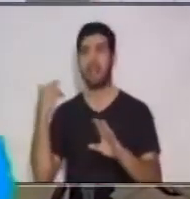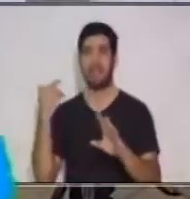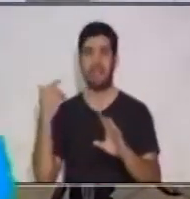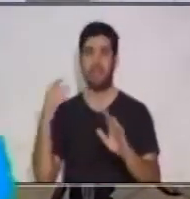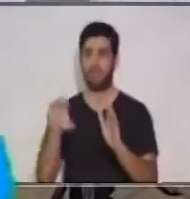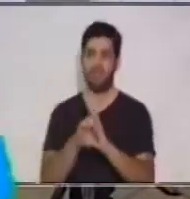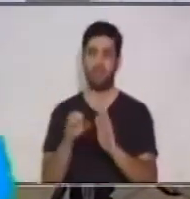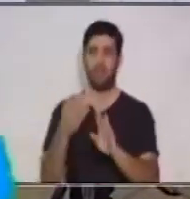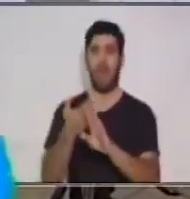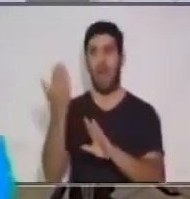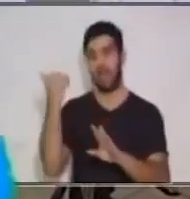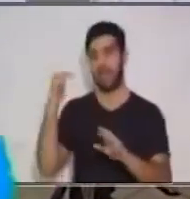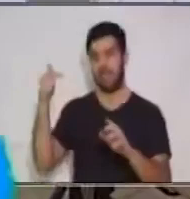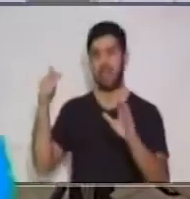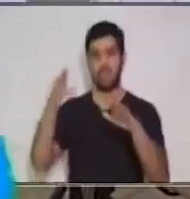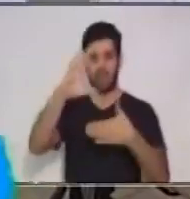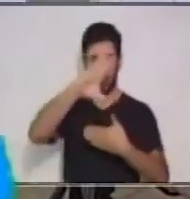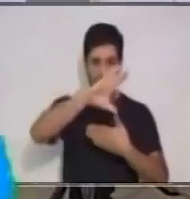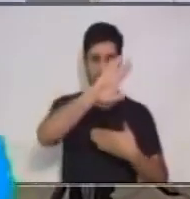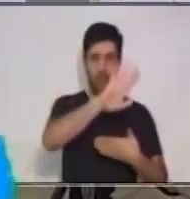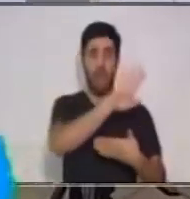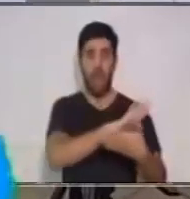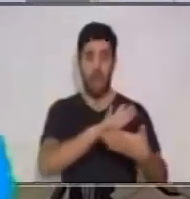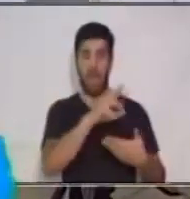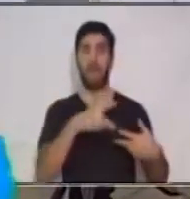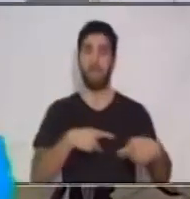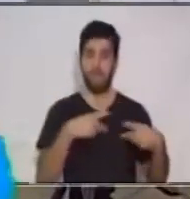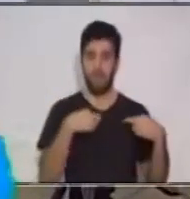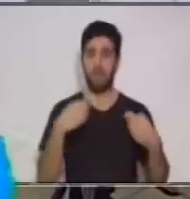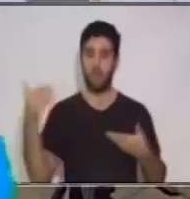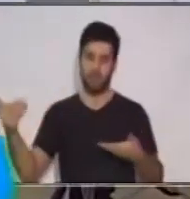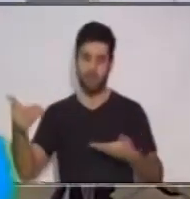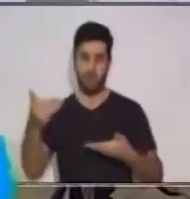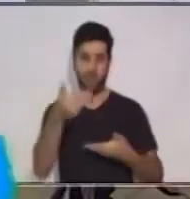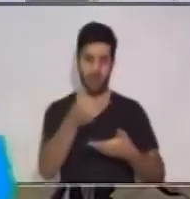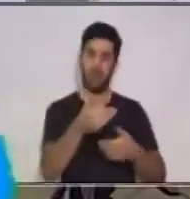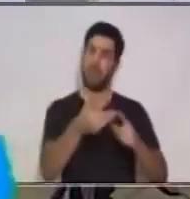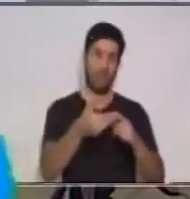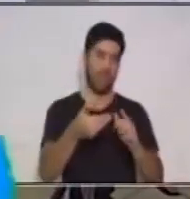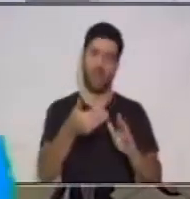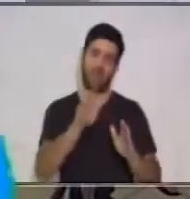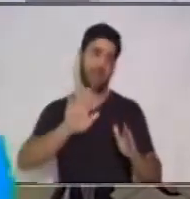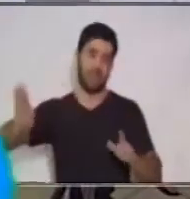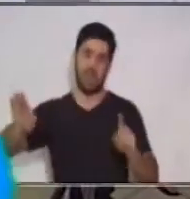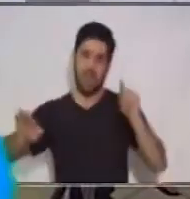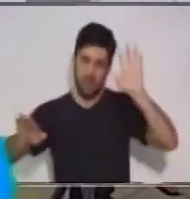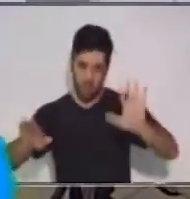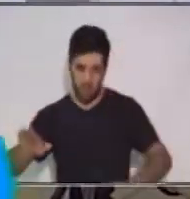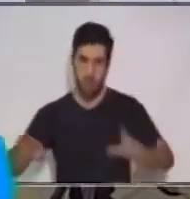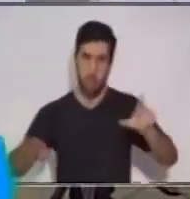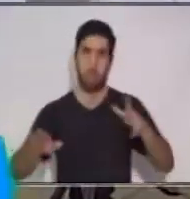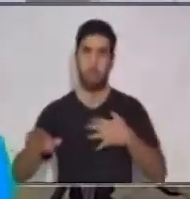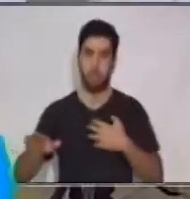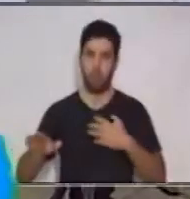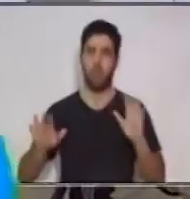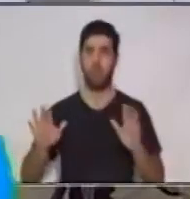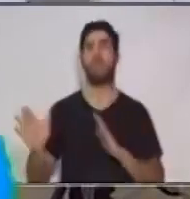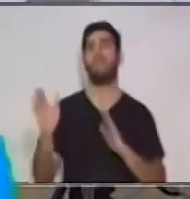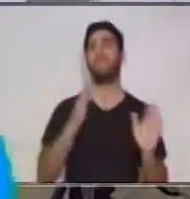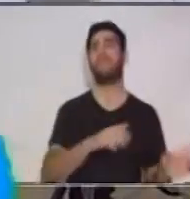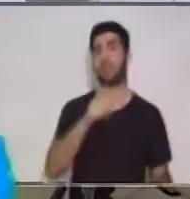la conquista y el descubrimiento de América, pertenece a la literatura precolombina. Vamos a leer